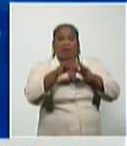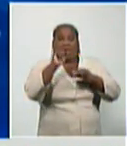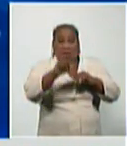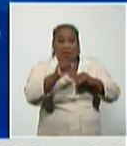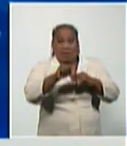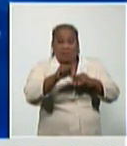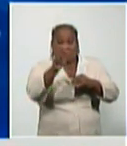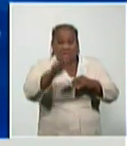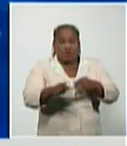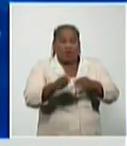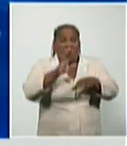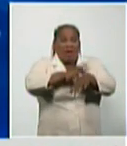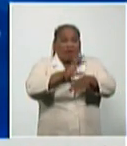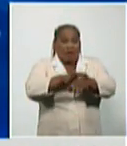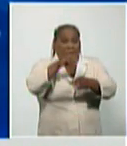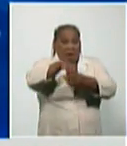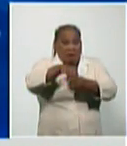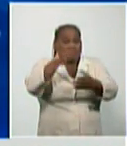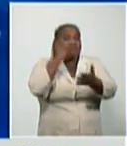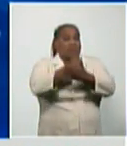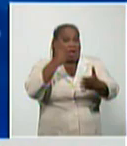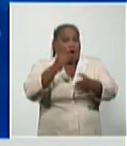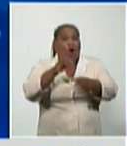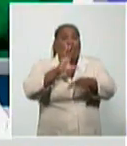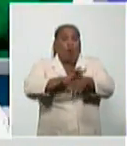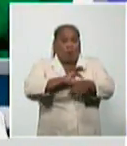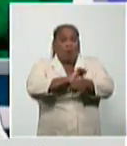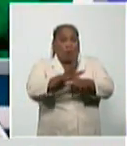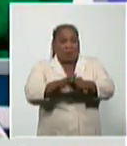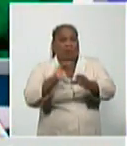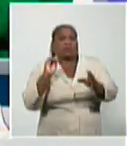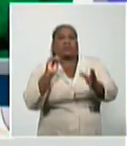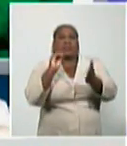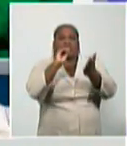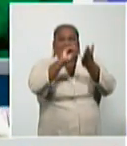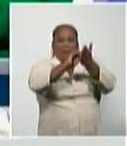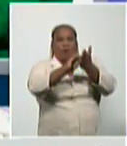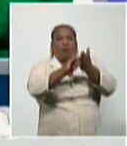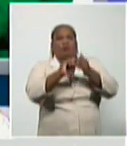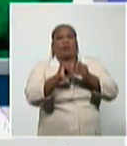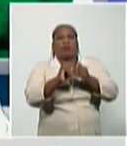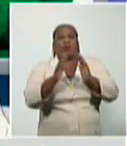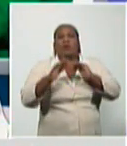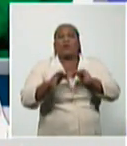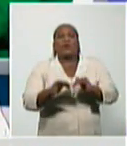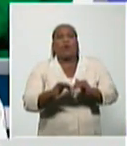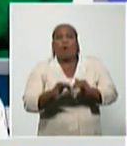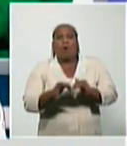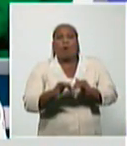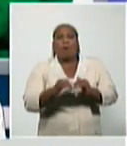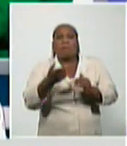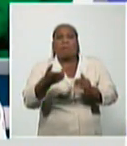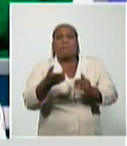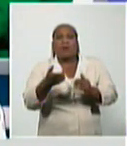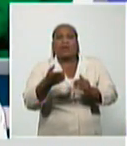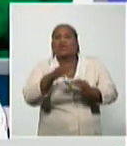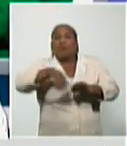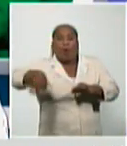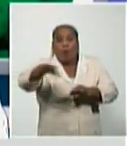un caso confirmado de la enfermedad. No para que sea una casa, sino para que todo el mundo